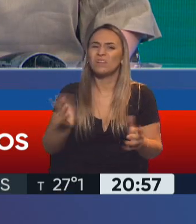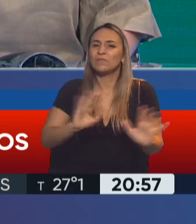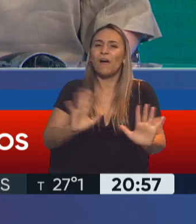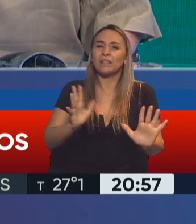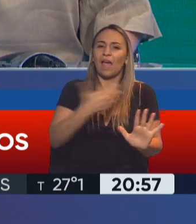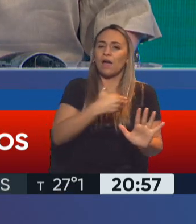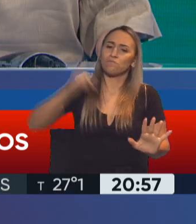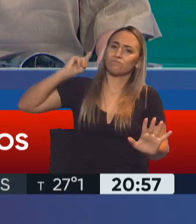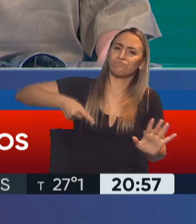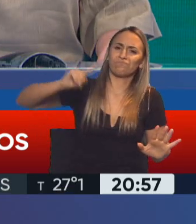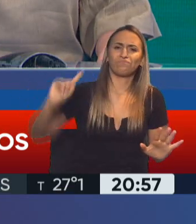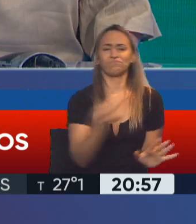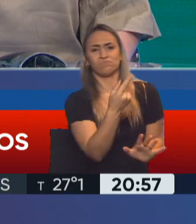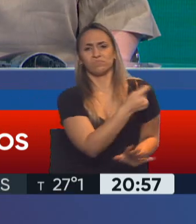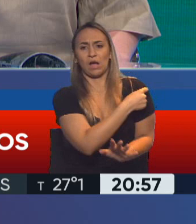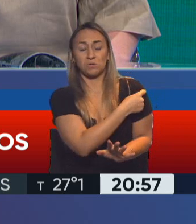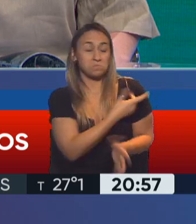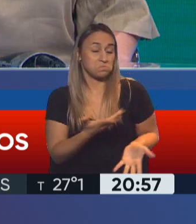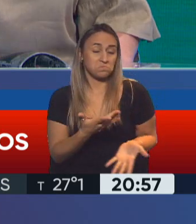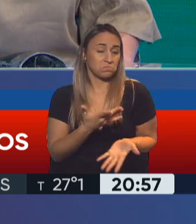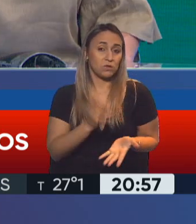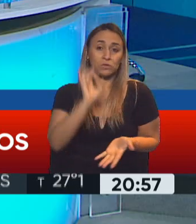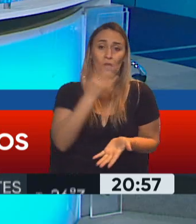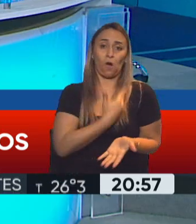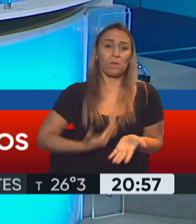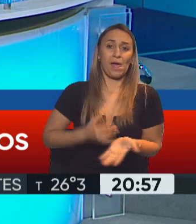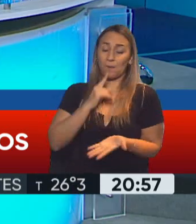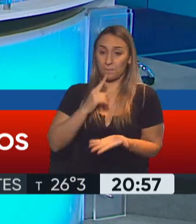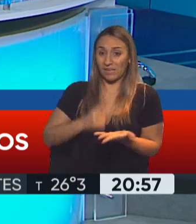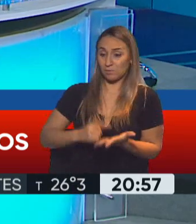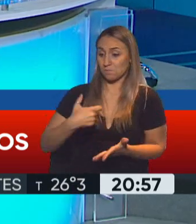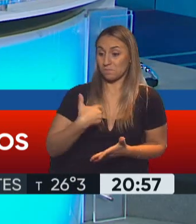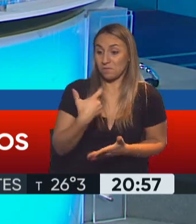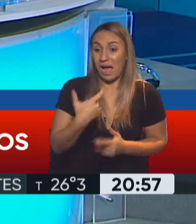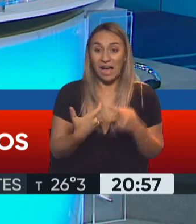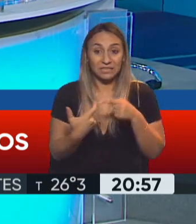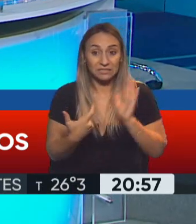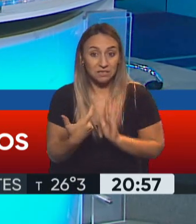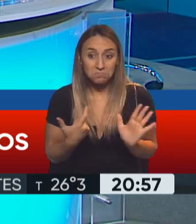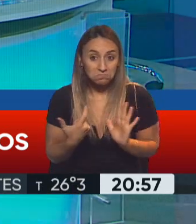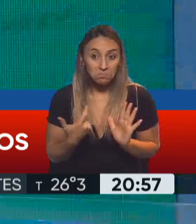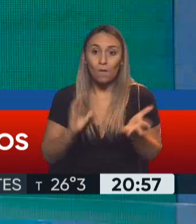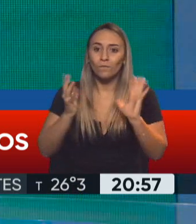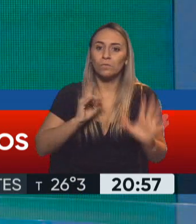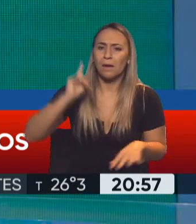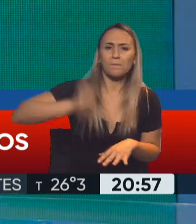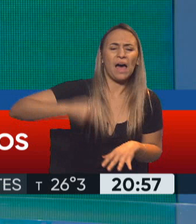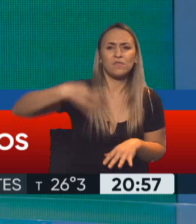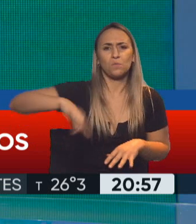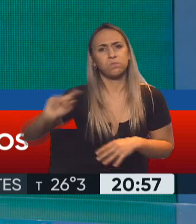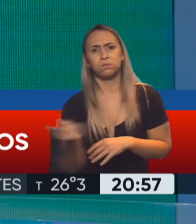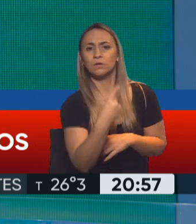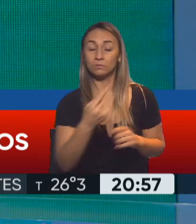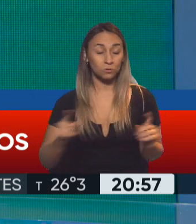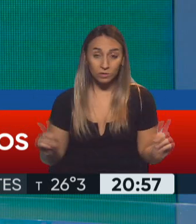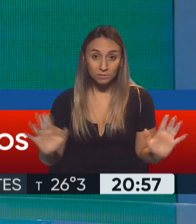parece que es una una alternativa a no tener que obligar a la gente es informar es hacer la solidaridad se vuelva a